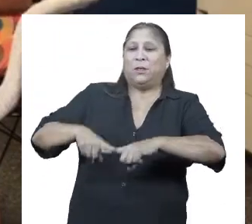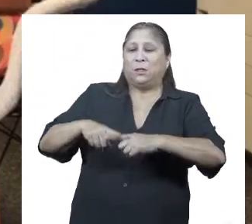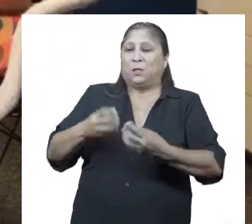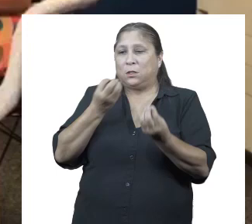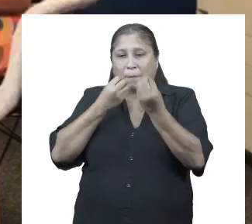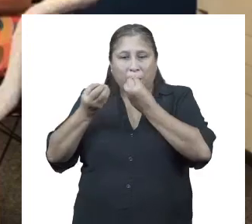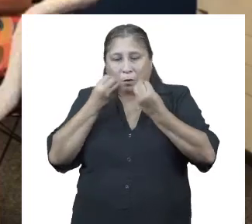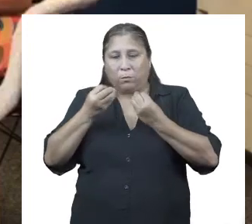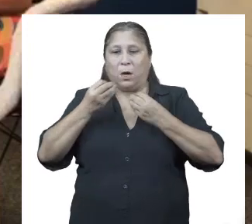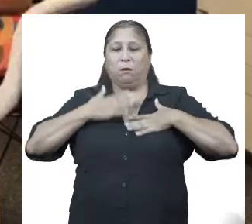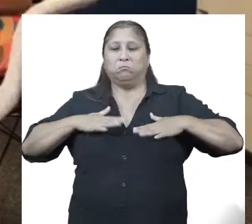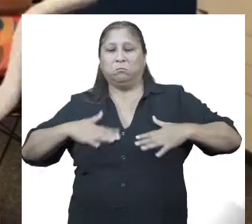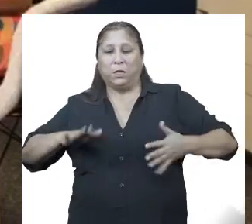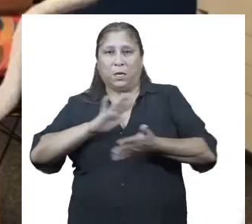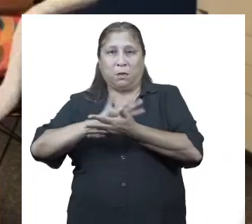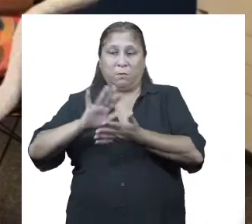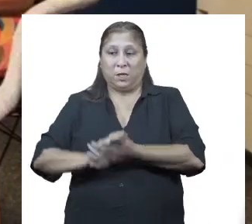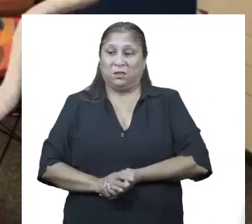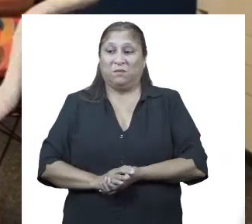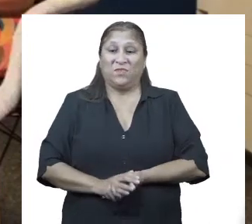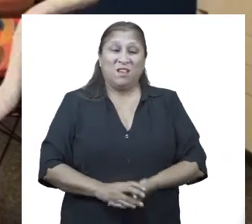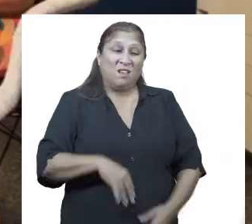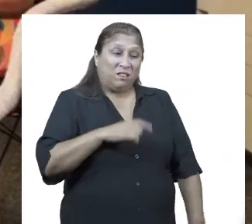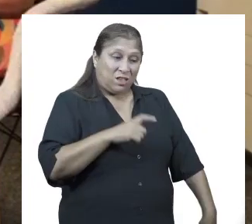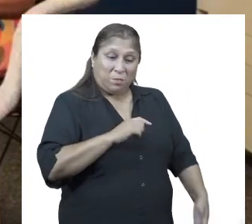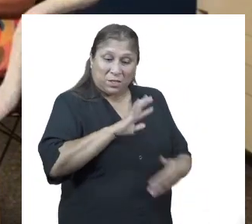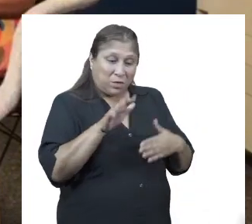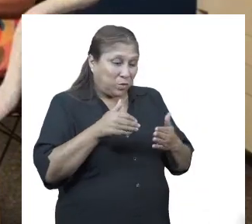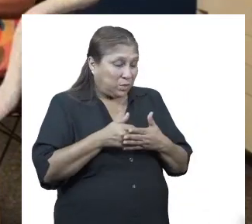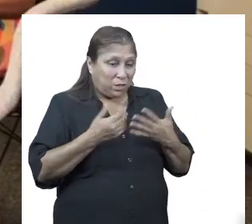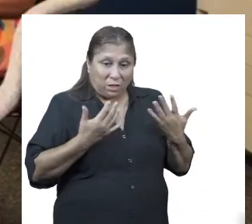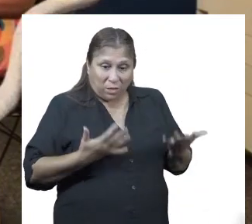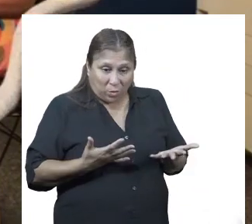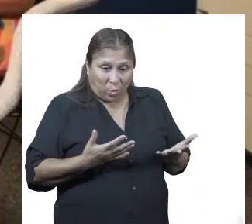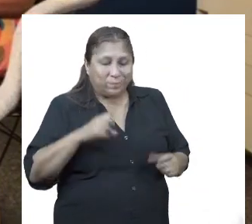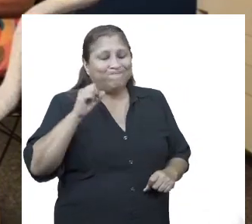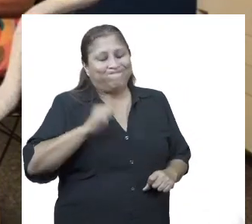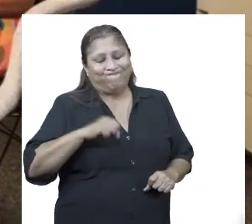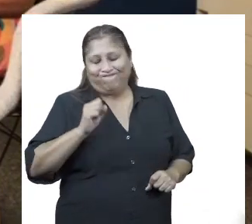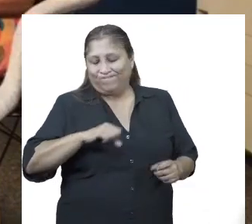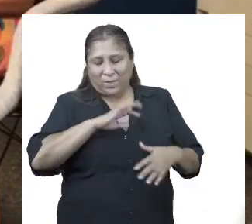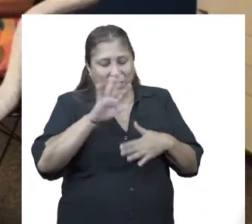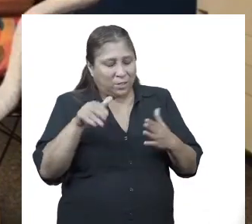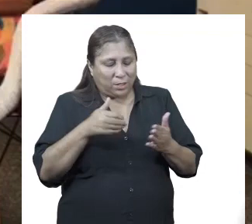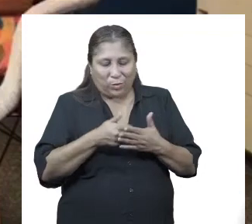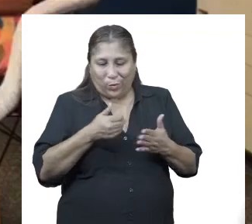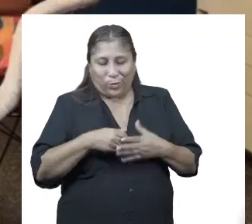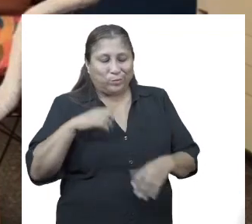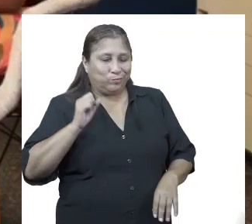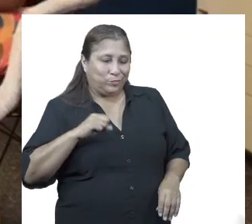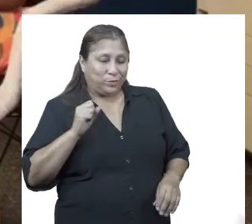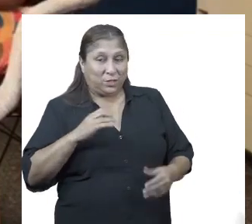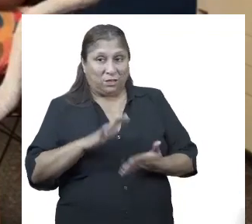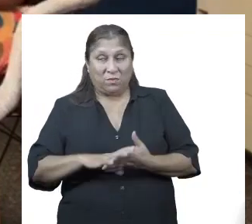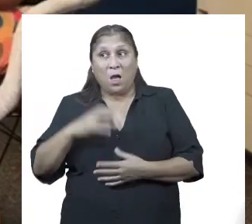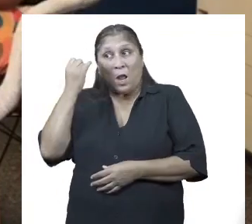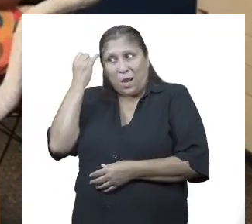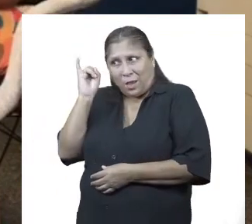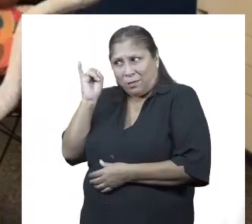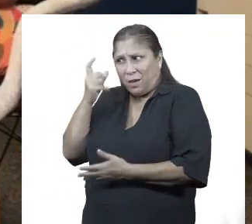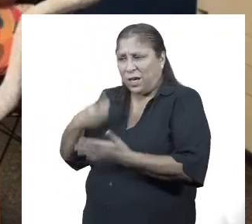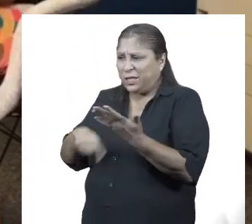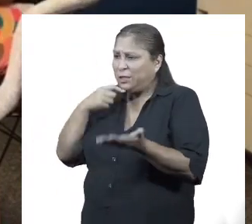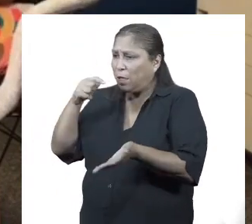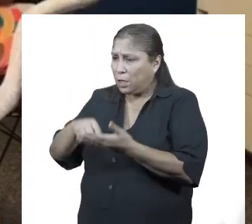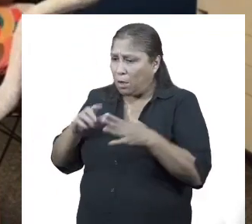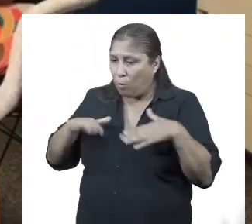para alimentar, para asearse. Y ella va a ser consciente de todo ese sufrimiento. Y ella va a ser consciente de todo eso, ¿no? Entonces, la idea es de